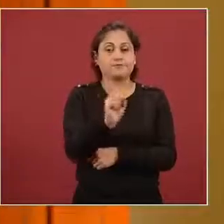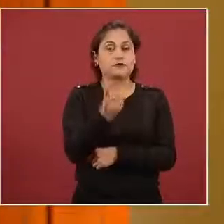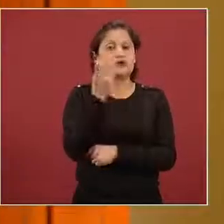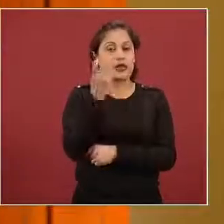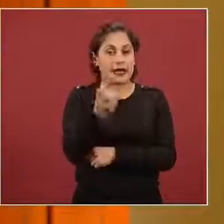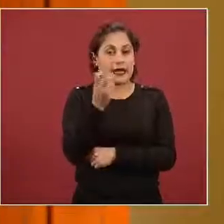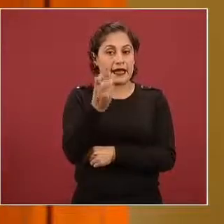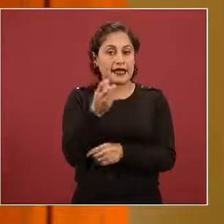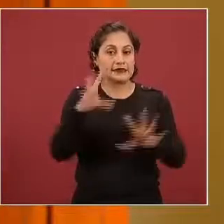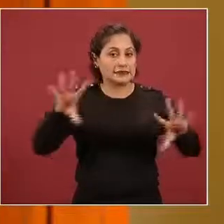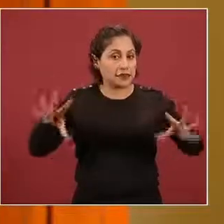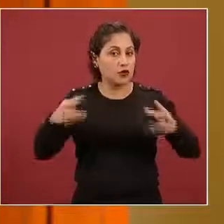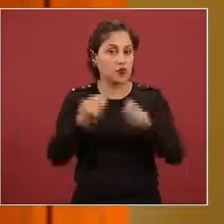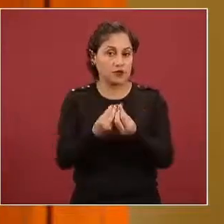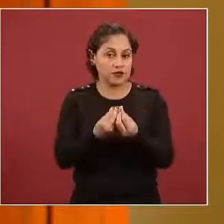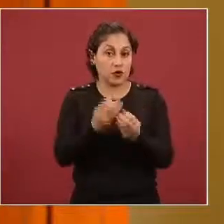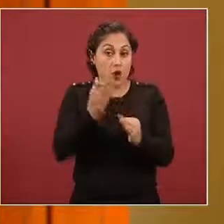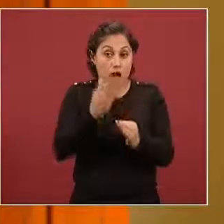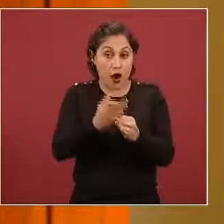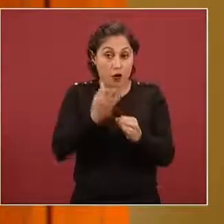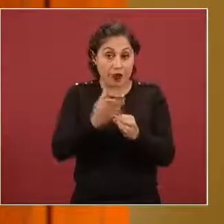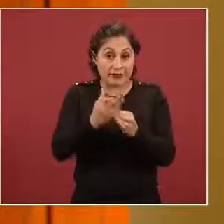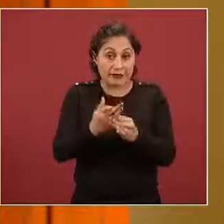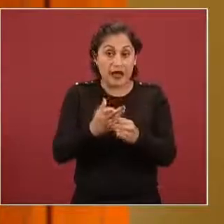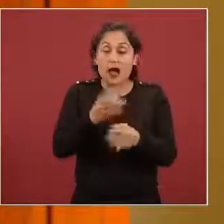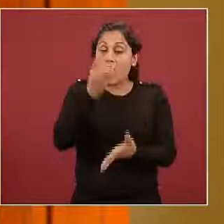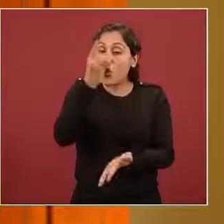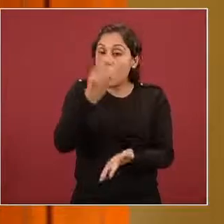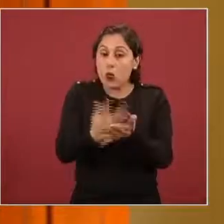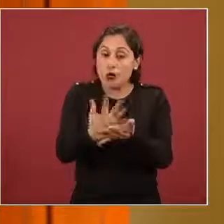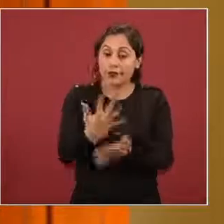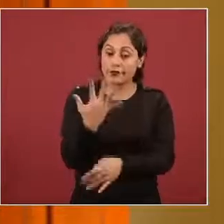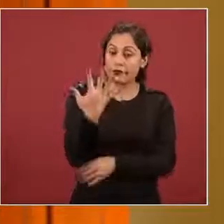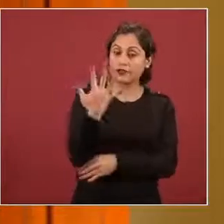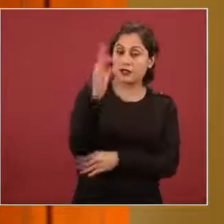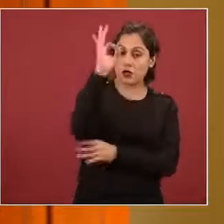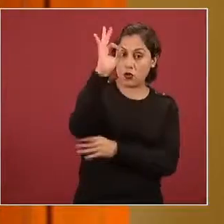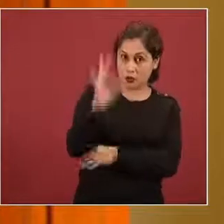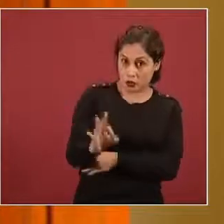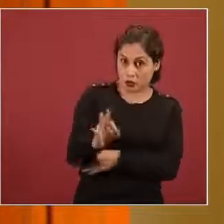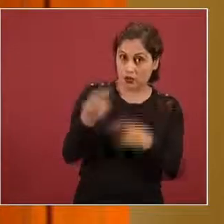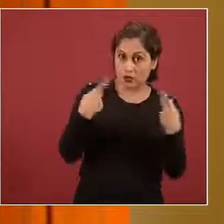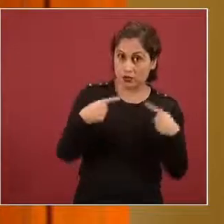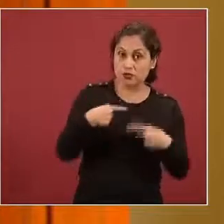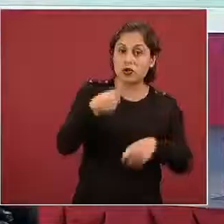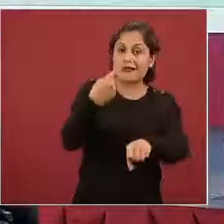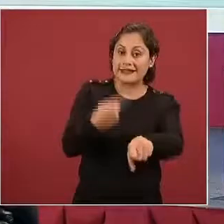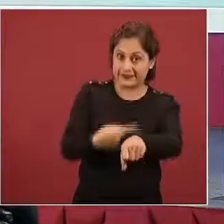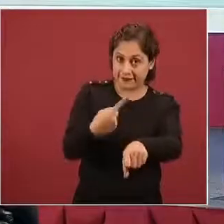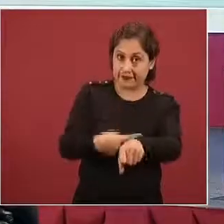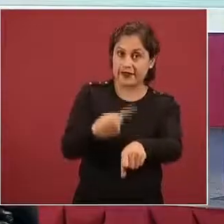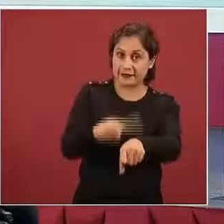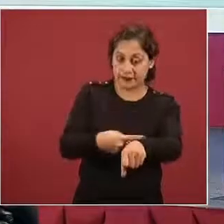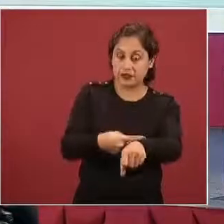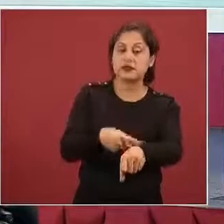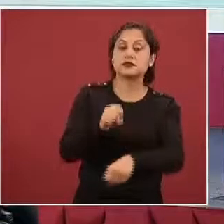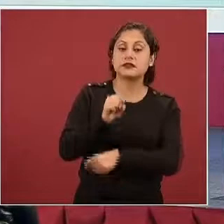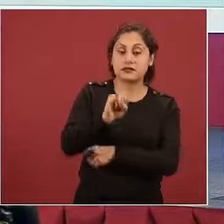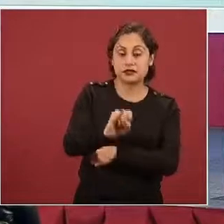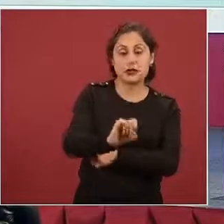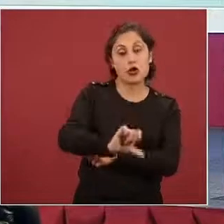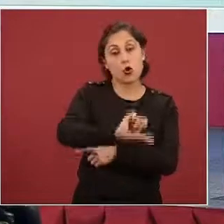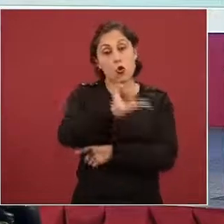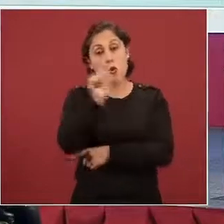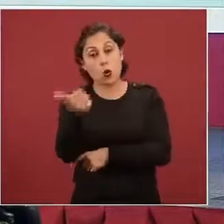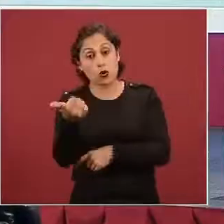momento solamente el 5% de los casos de COVID son casos de COVID. El resto, o